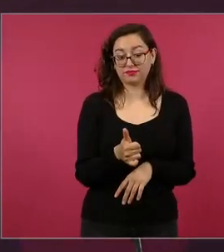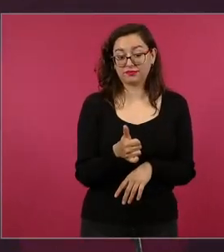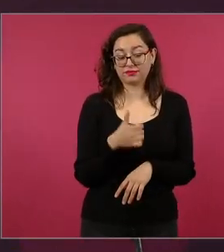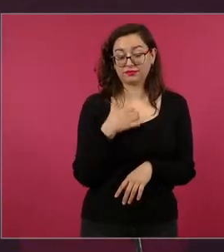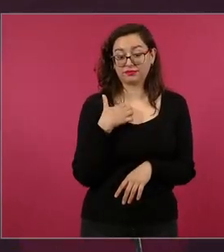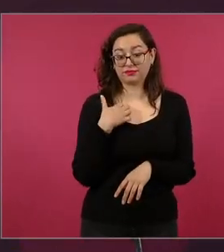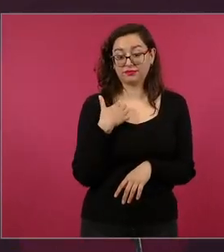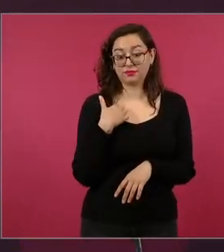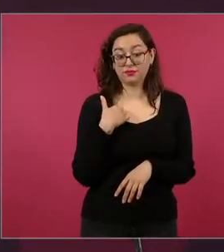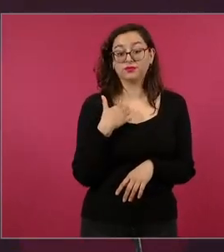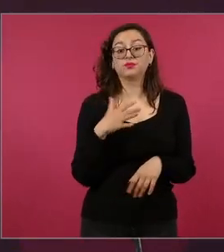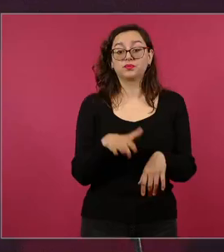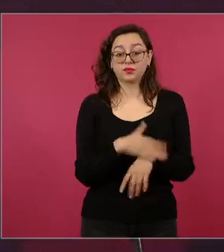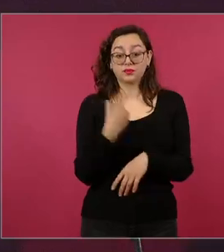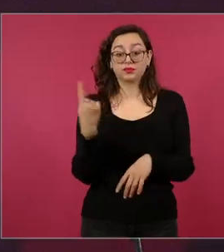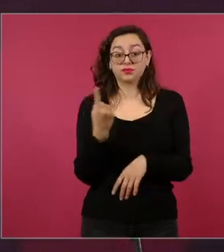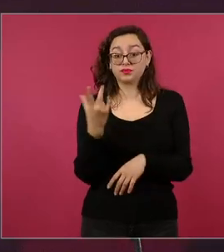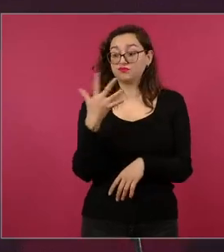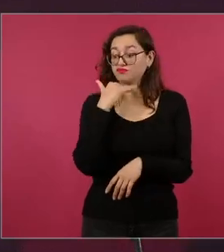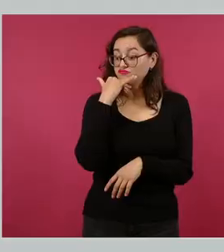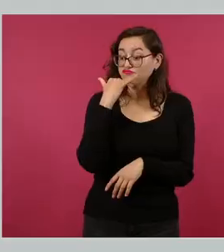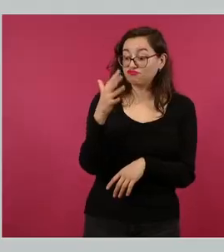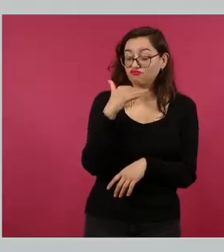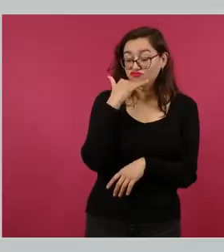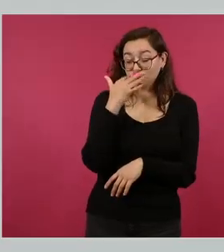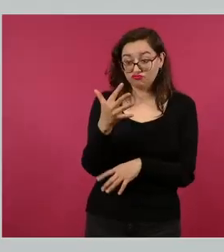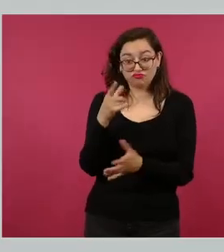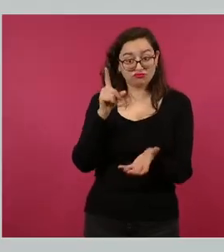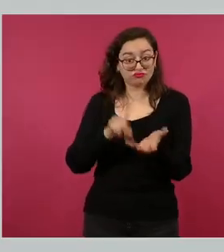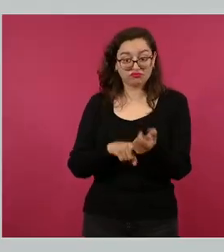porque también la ineficiencia es corrupción.